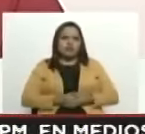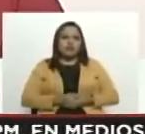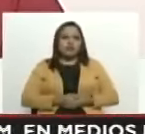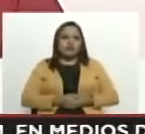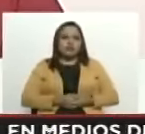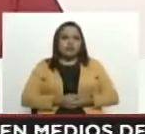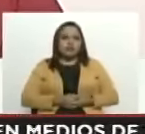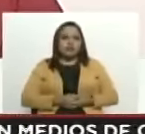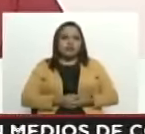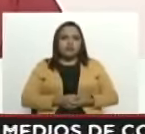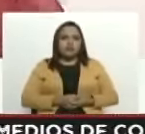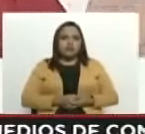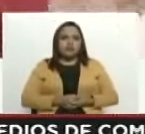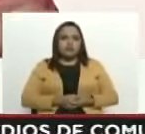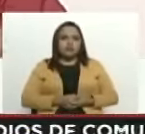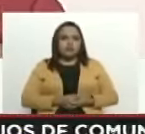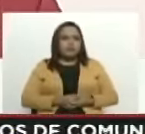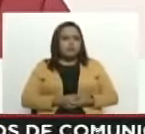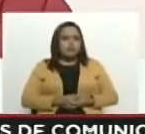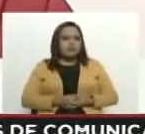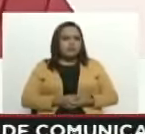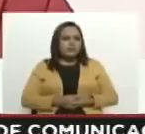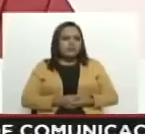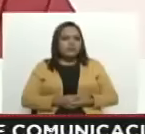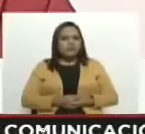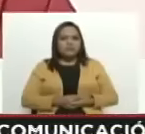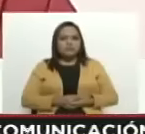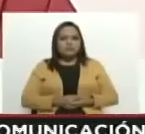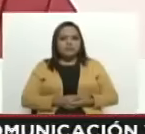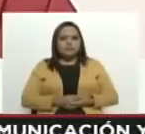Si estuviesen saliendo venezolanos, no tendríamos argumento.